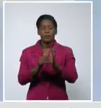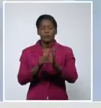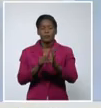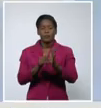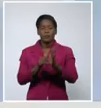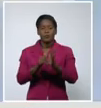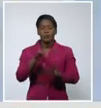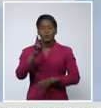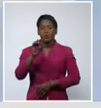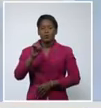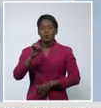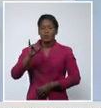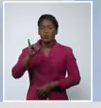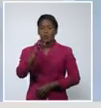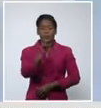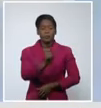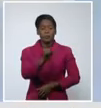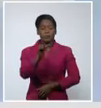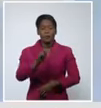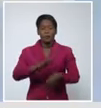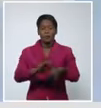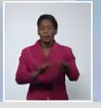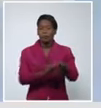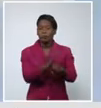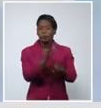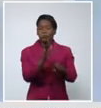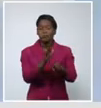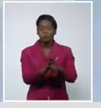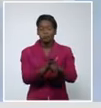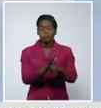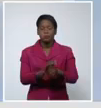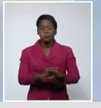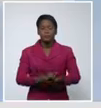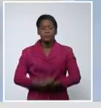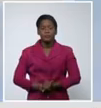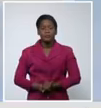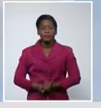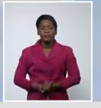62.206 personas que se han diagnosticado con la enfermedad,